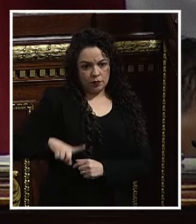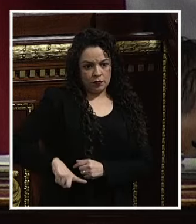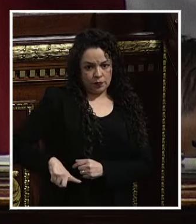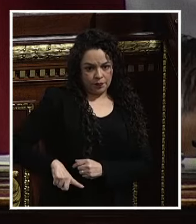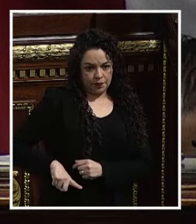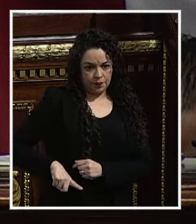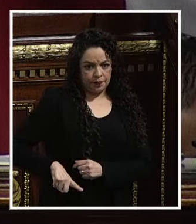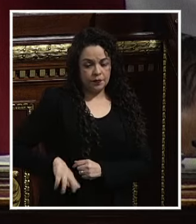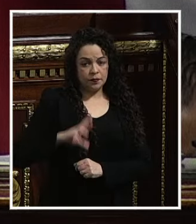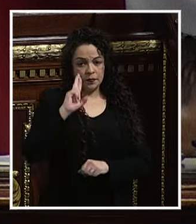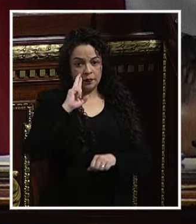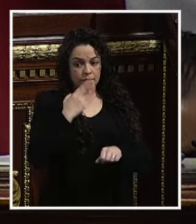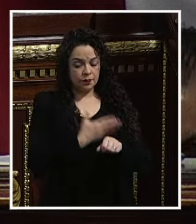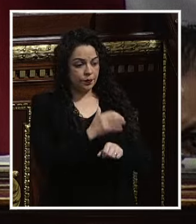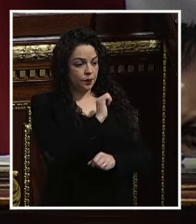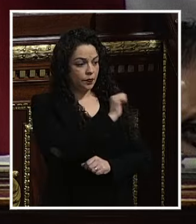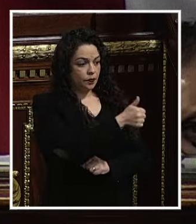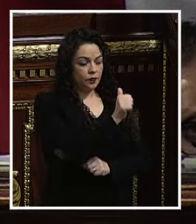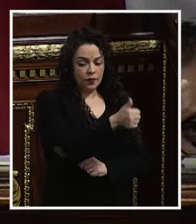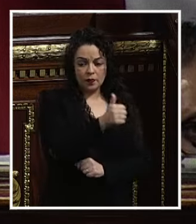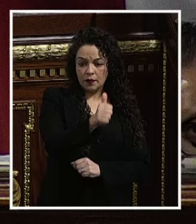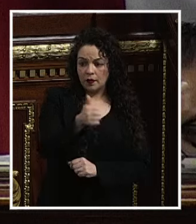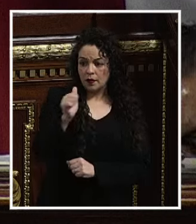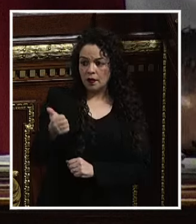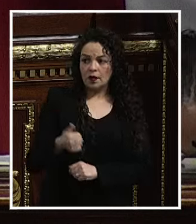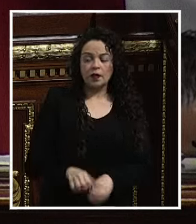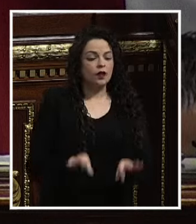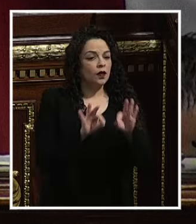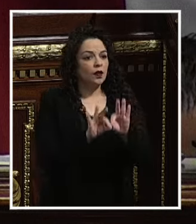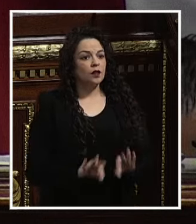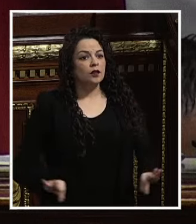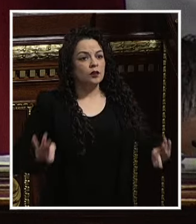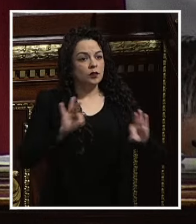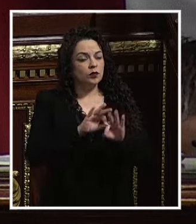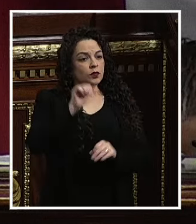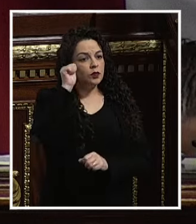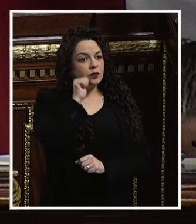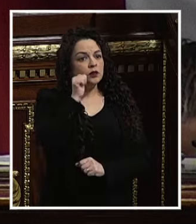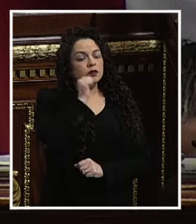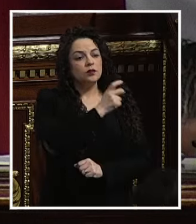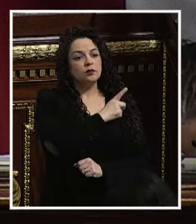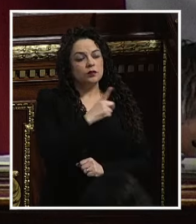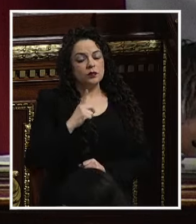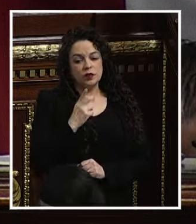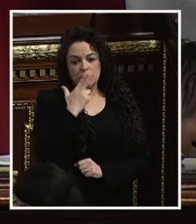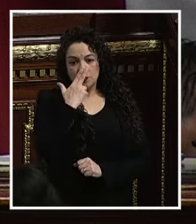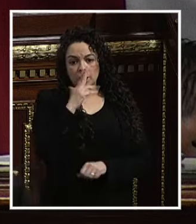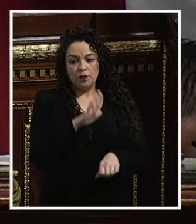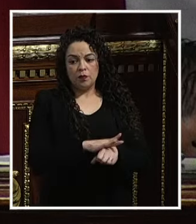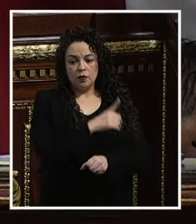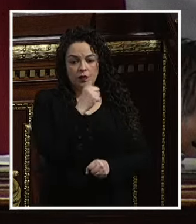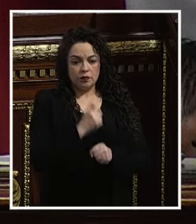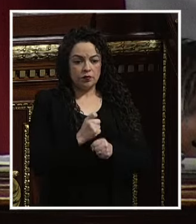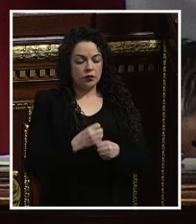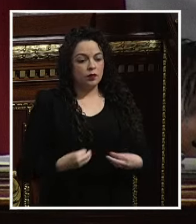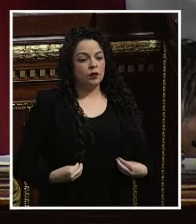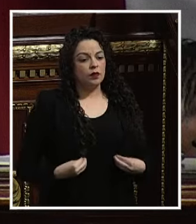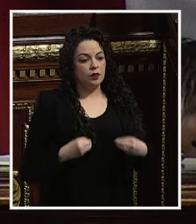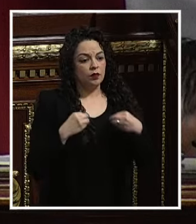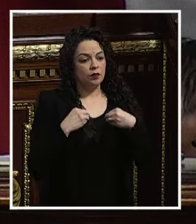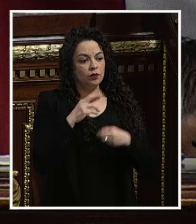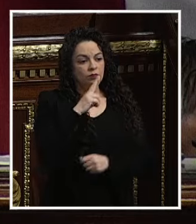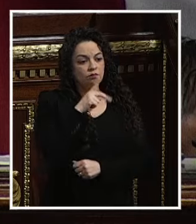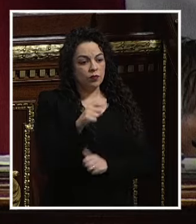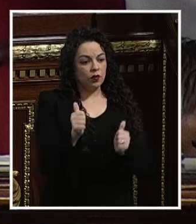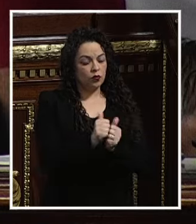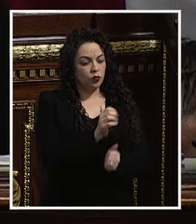responsabilidades, debemos de priorizar siempre el constante mejoramiento de la calidad de vida individual